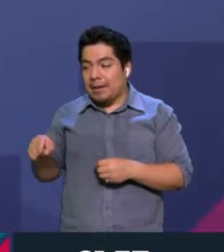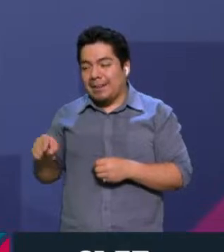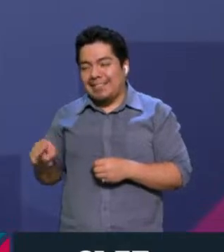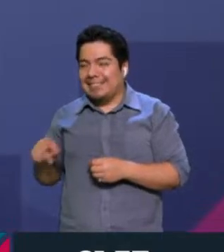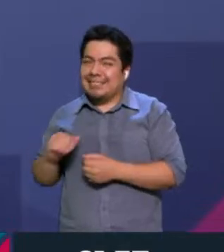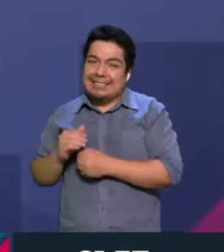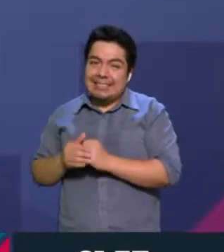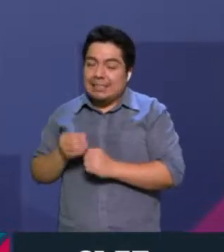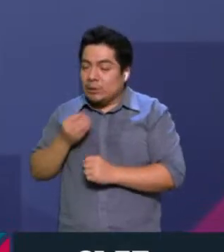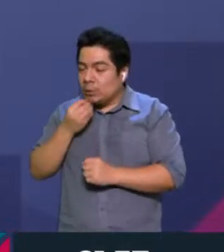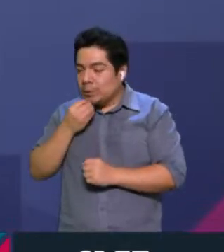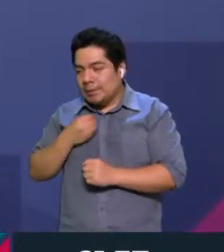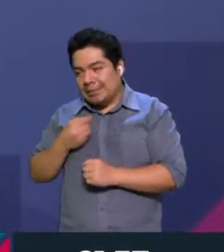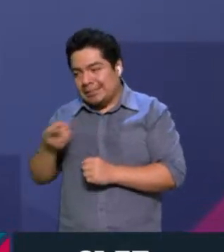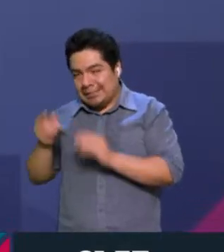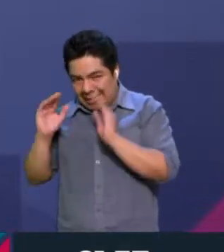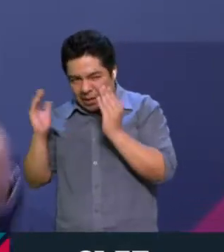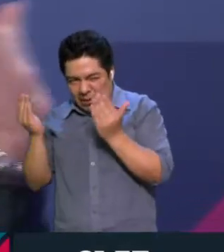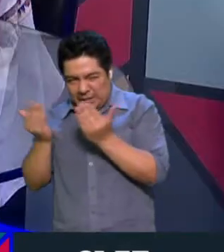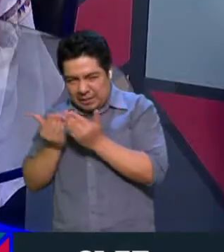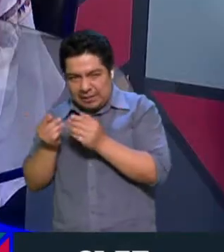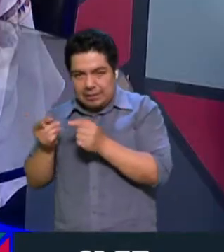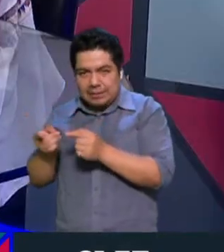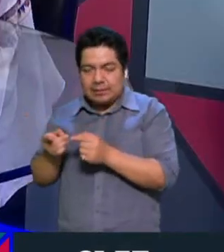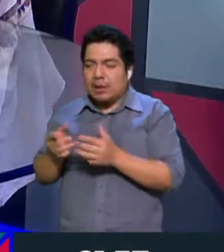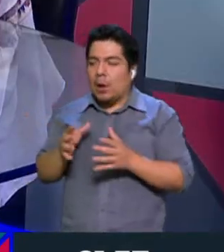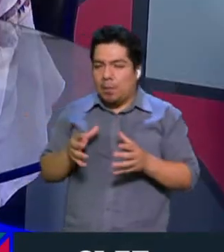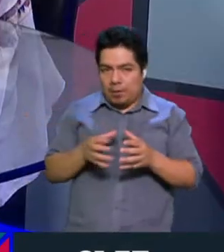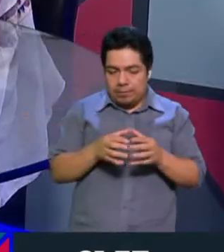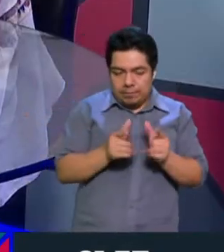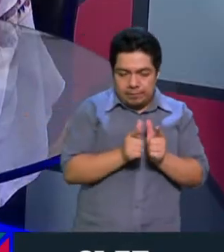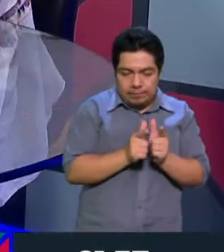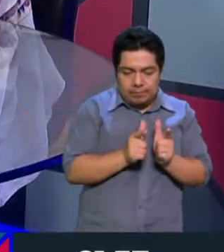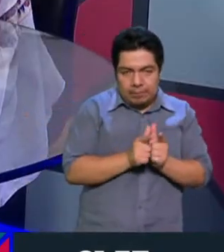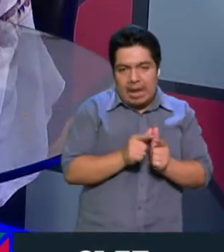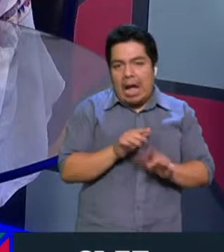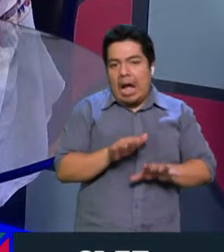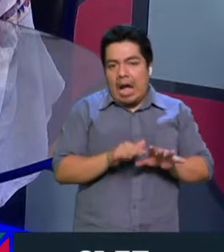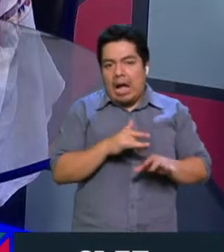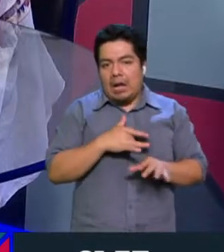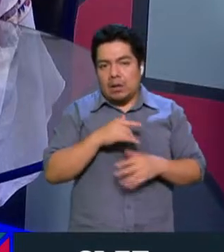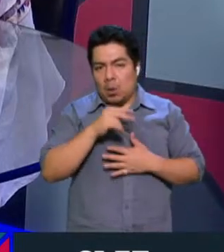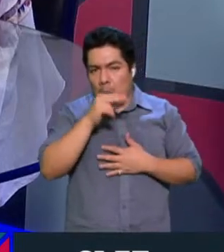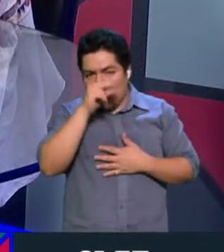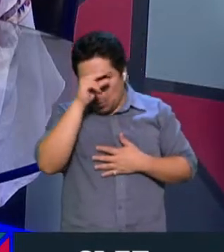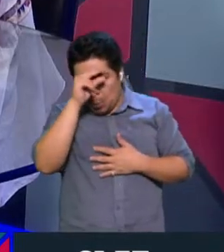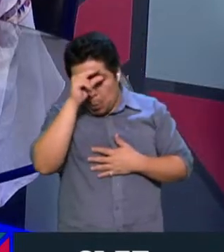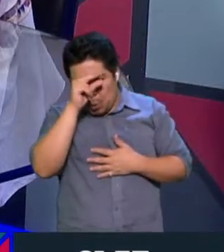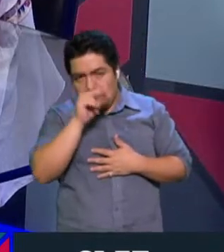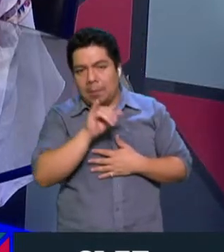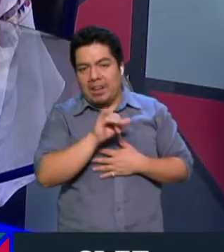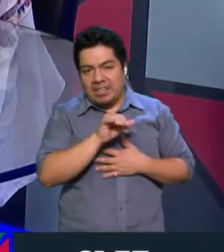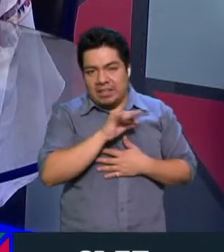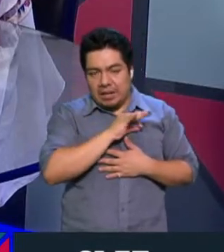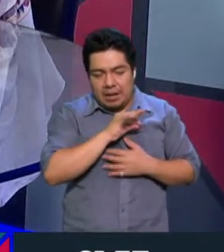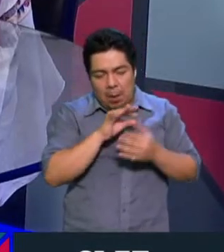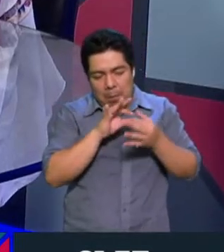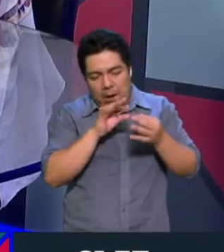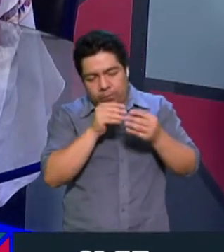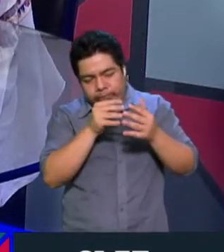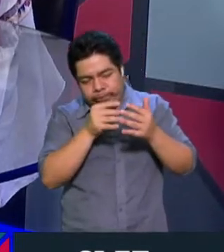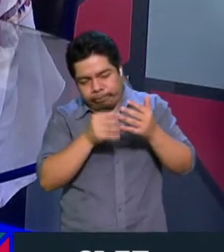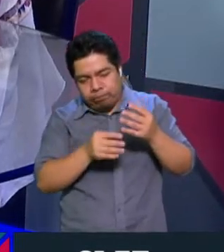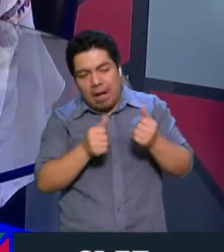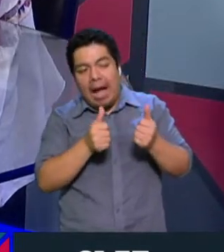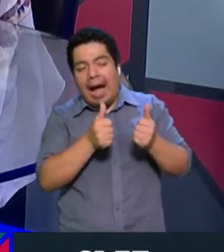yo creo que si algo aprendimos en estos últimos años como colectivo, habrá gente muy, muy sabia que lo hacía y podía desmenuzar la nota, ok,